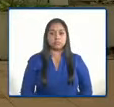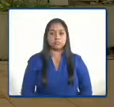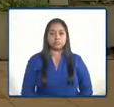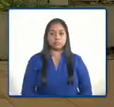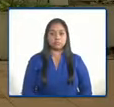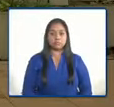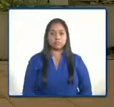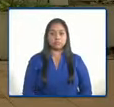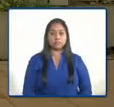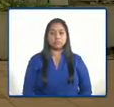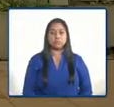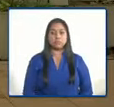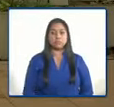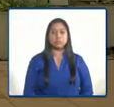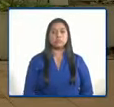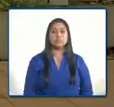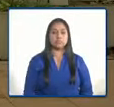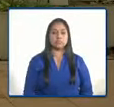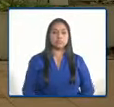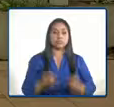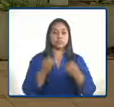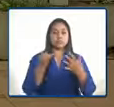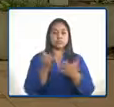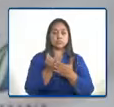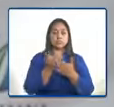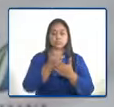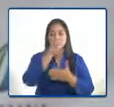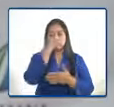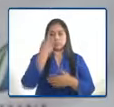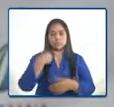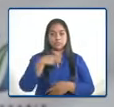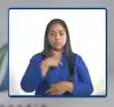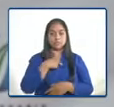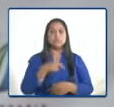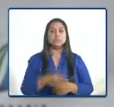La primera fue cuántas instituciones trabajan con nosotros.